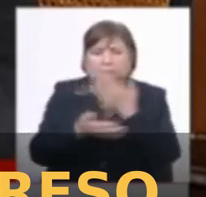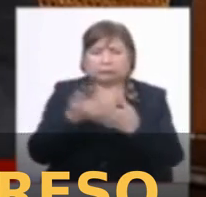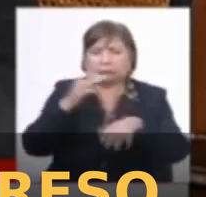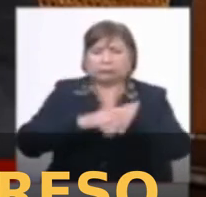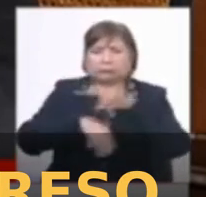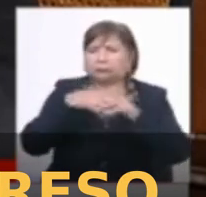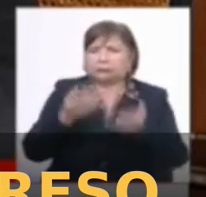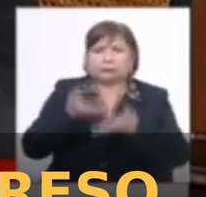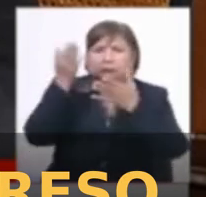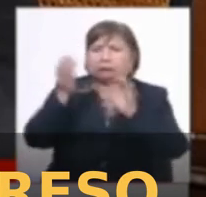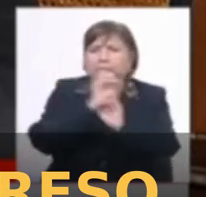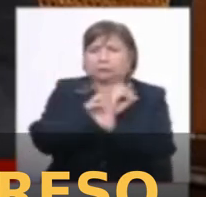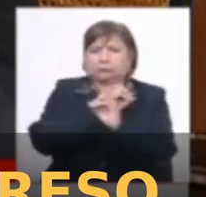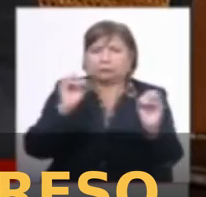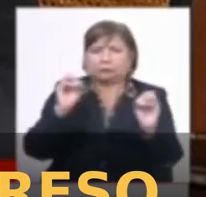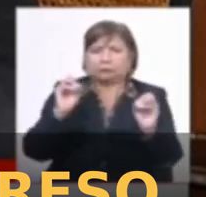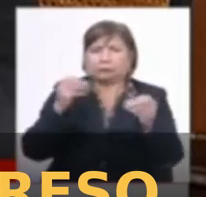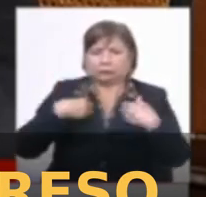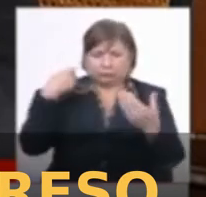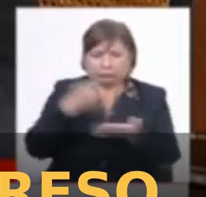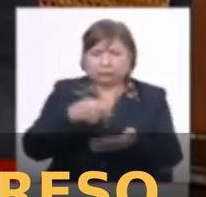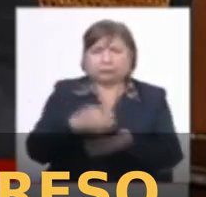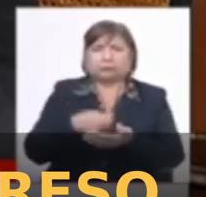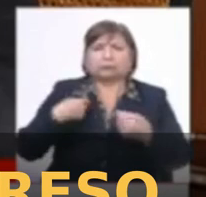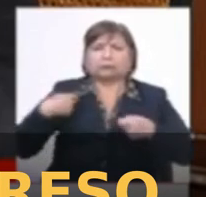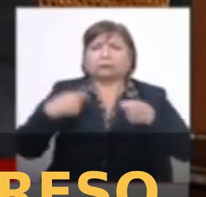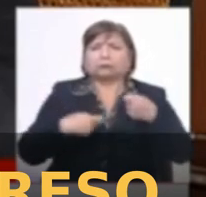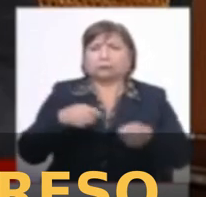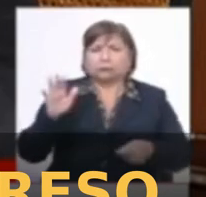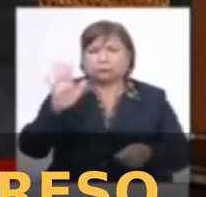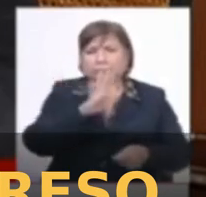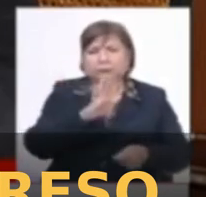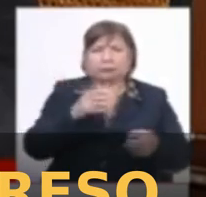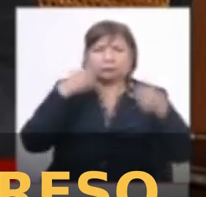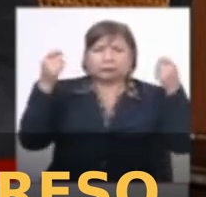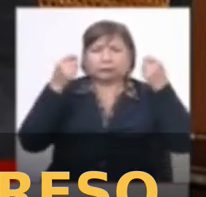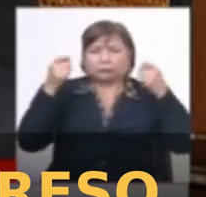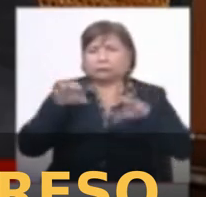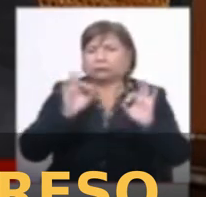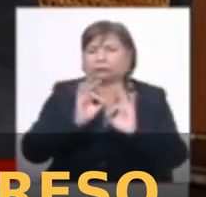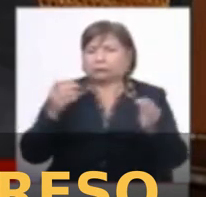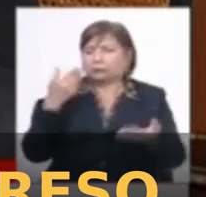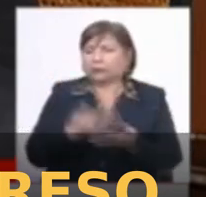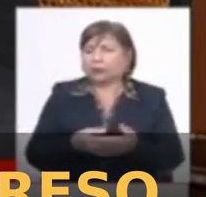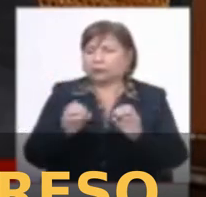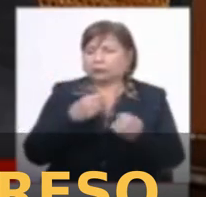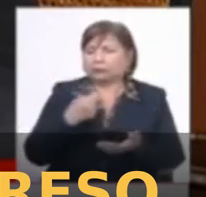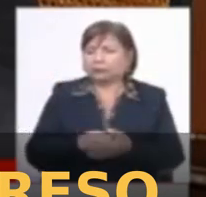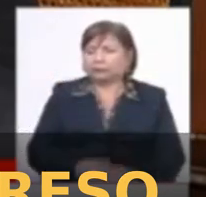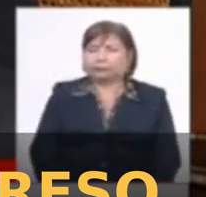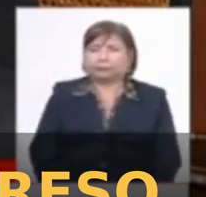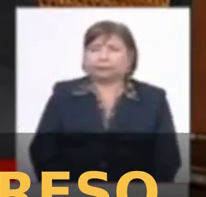llevarles nada. Más bien tengo que decirles que me paguen todo lo que he invertido en sus eventos y hasta el día de hoy no encuentro